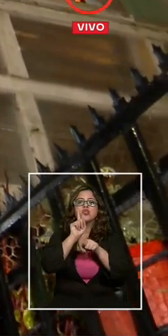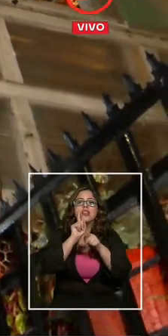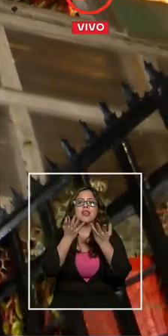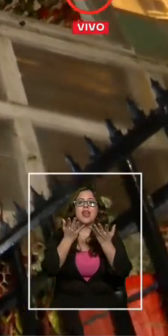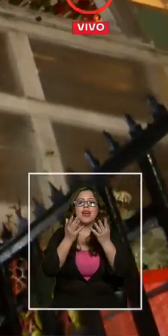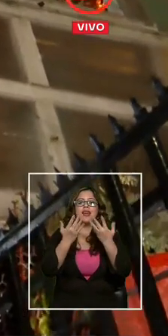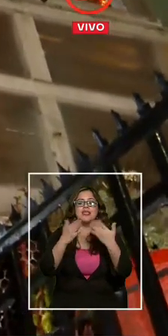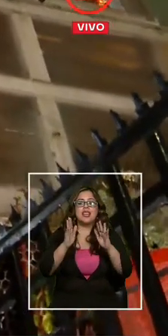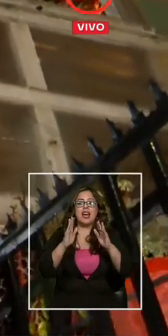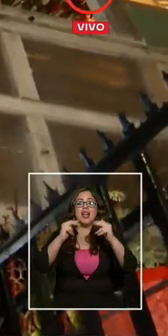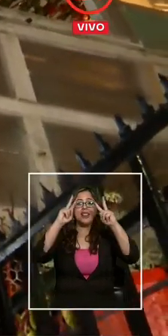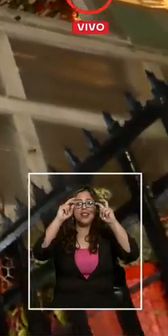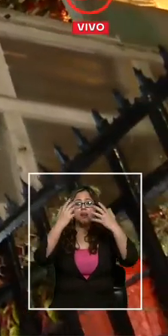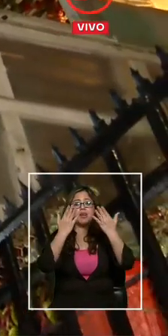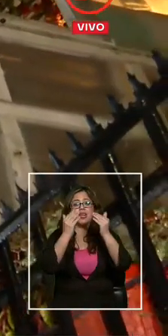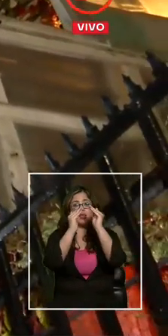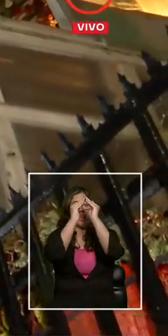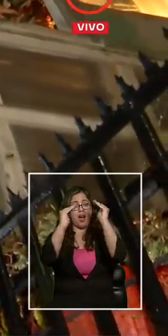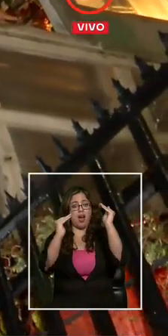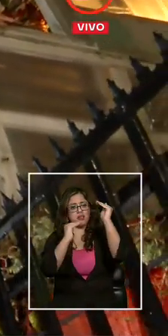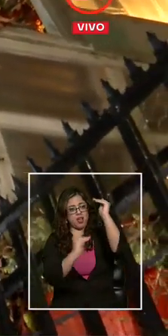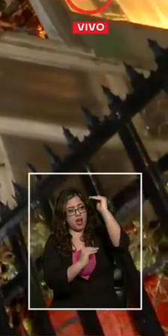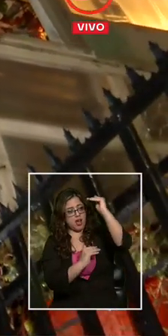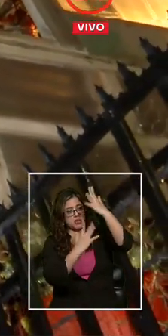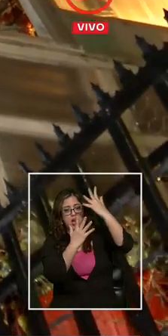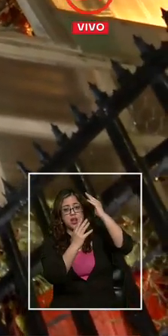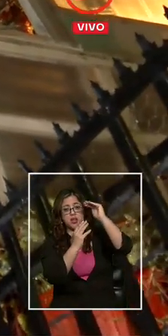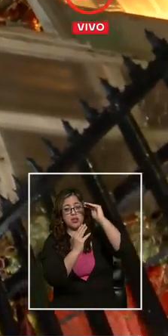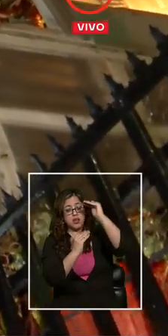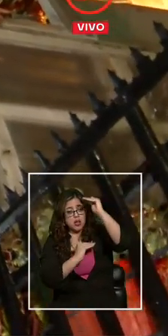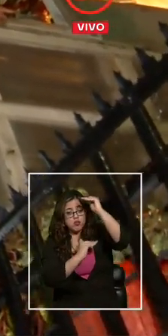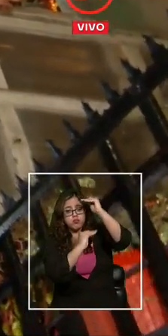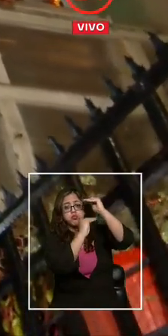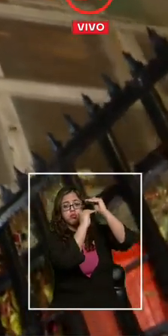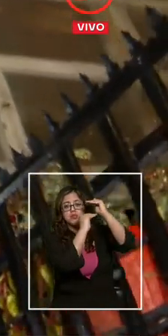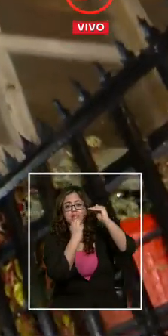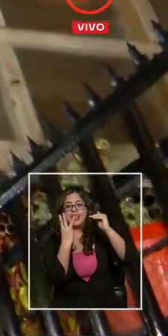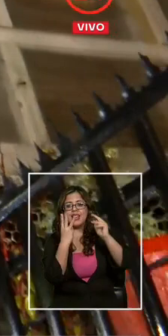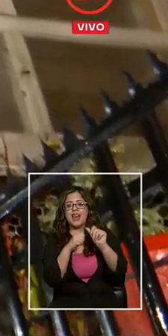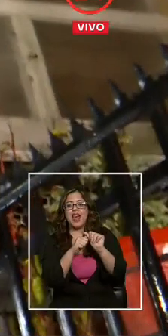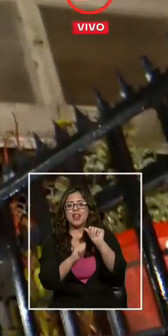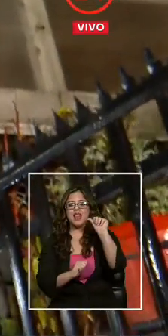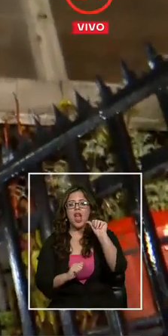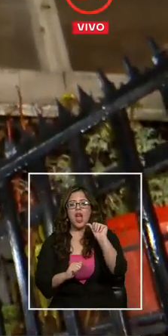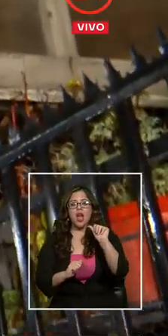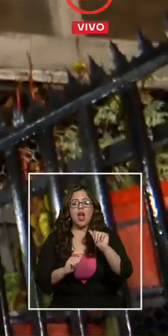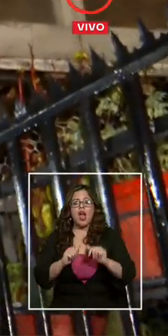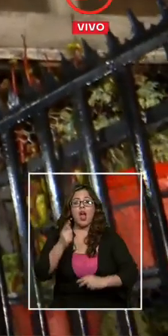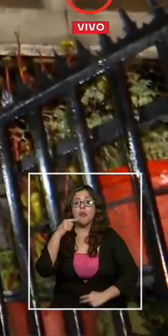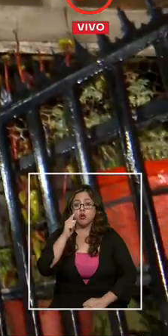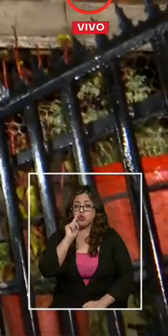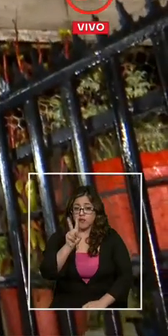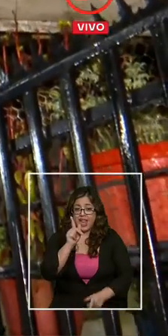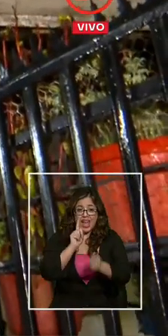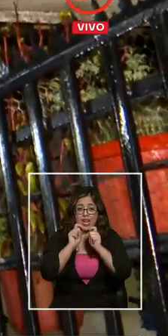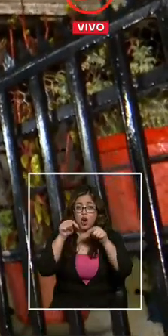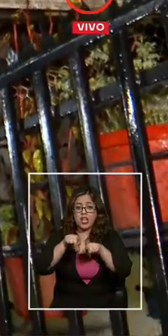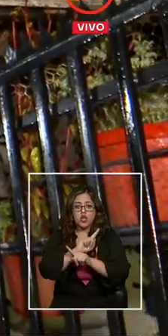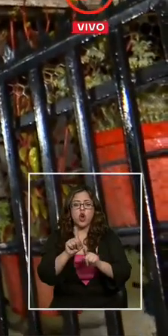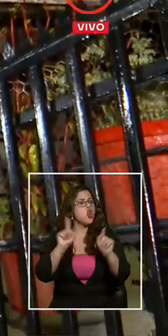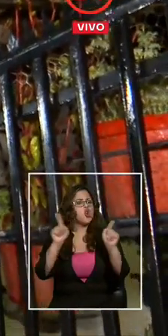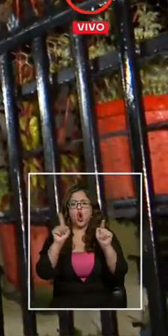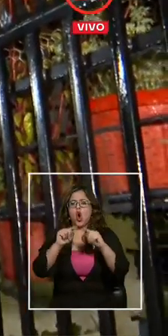no sales. Por la altura de tu casa. Claro. Tengo altura ahí, mira. De hecho, tiene que enfoque ahí por último. Ya, pero tú no ves un riesgo en estar acá. La casa es